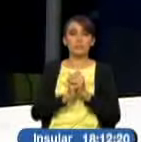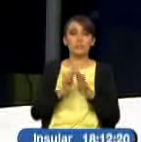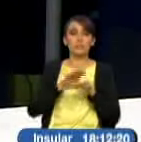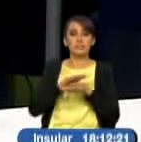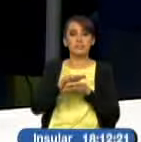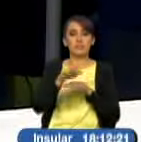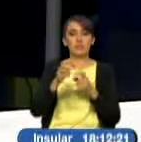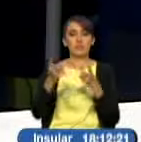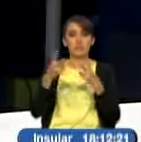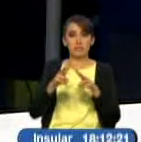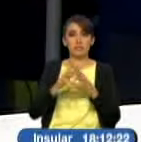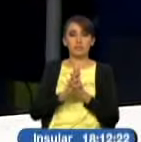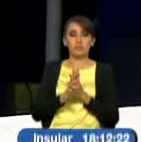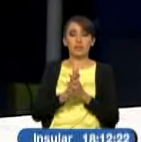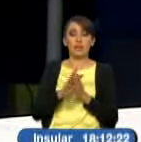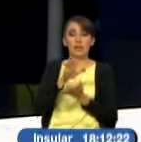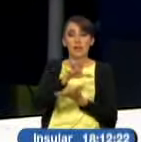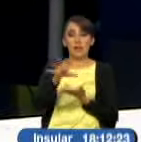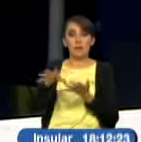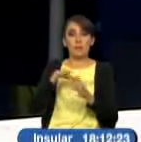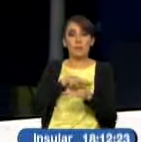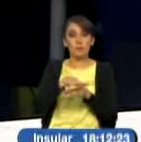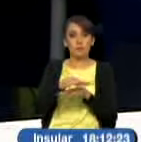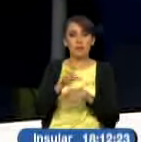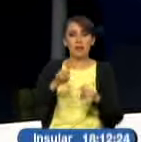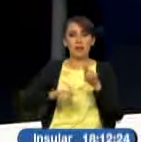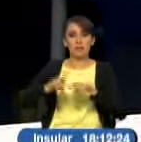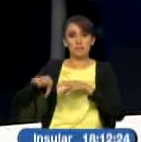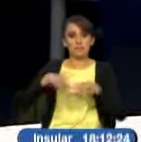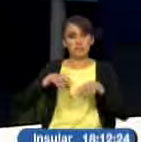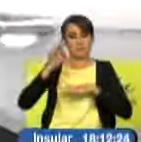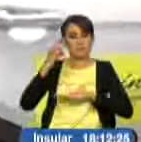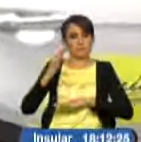parte del cierre de campaña en la provincia de Los Ríos, cumplió varias actividades.